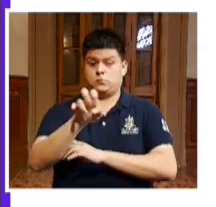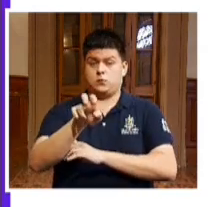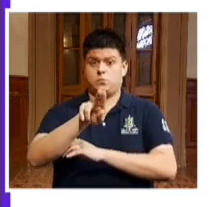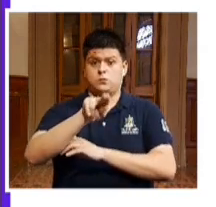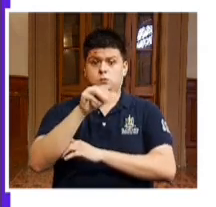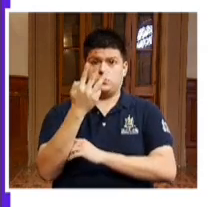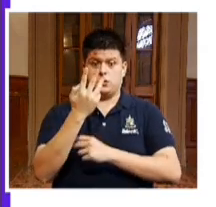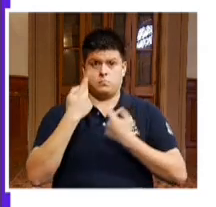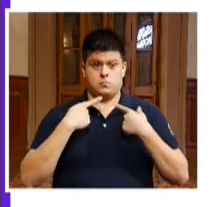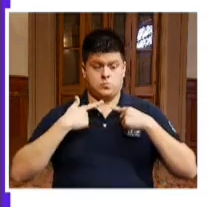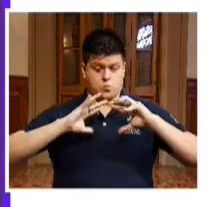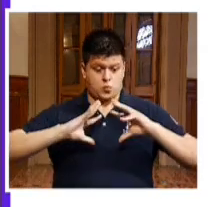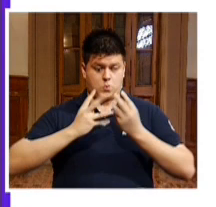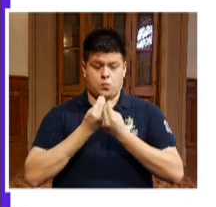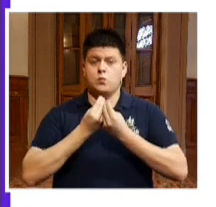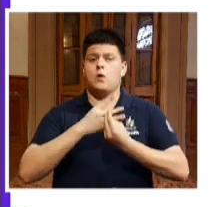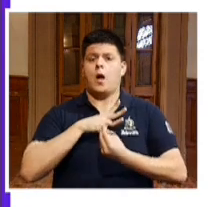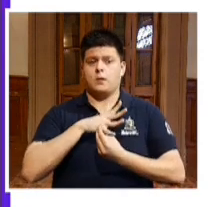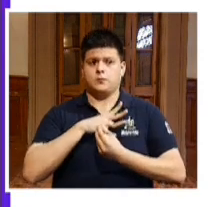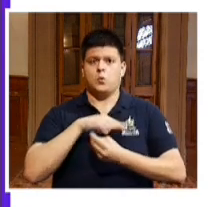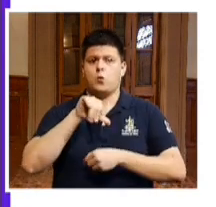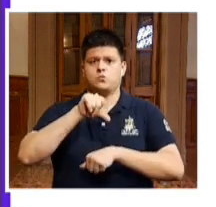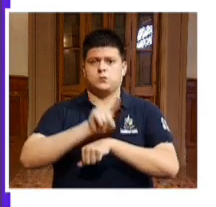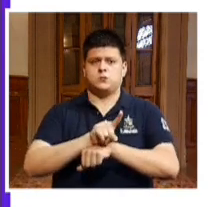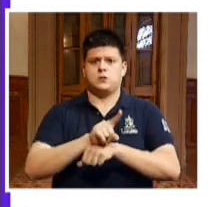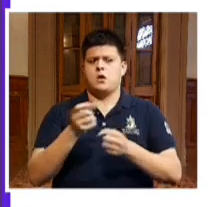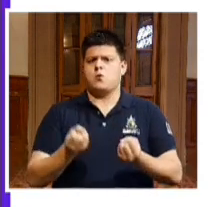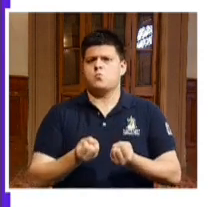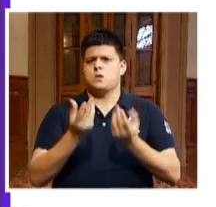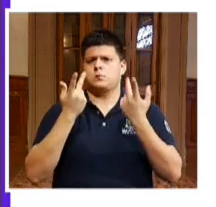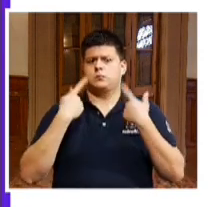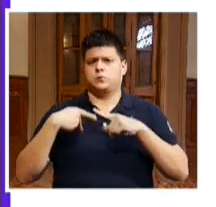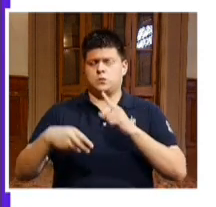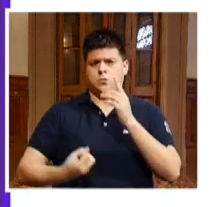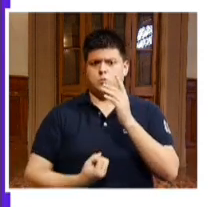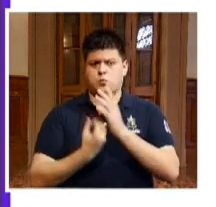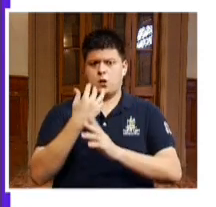92,483 casos totales y el día de hoy estamos sumando